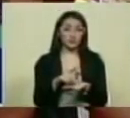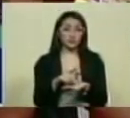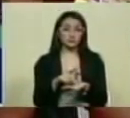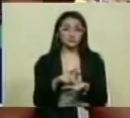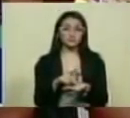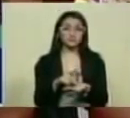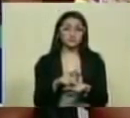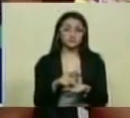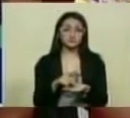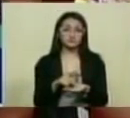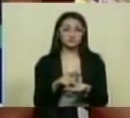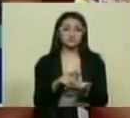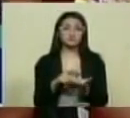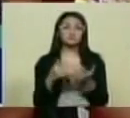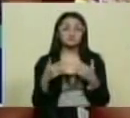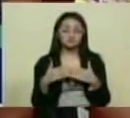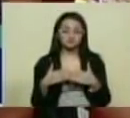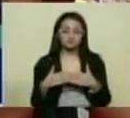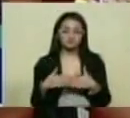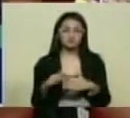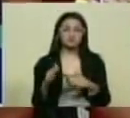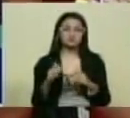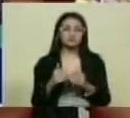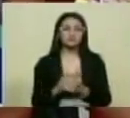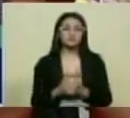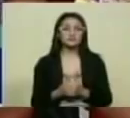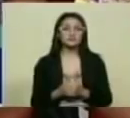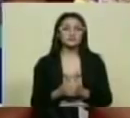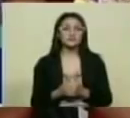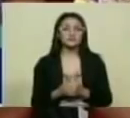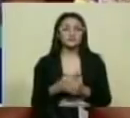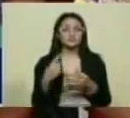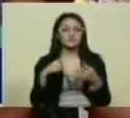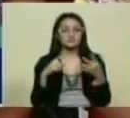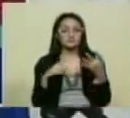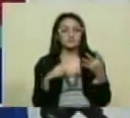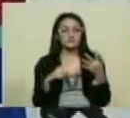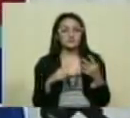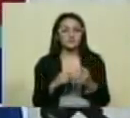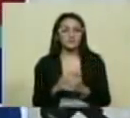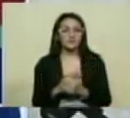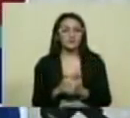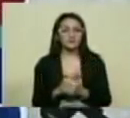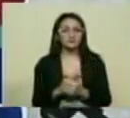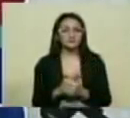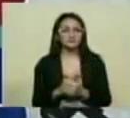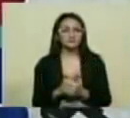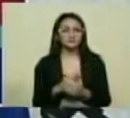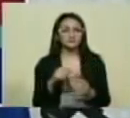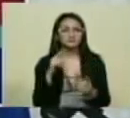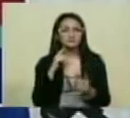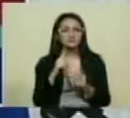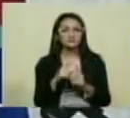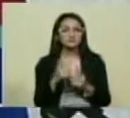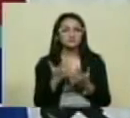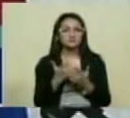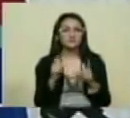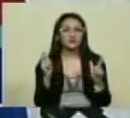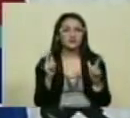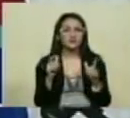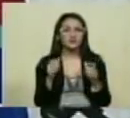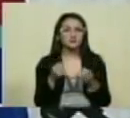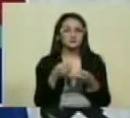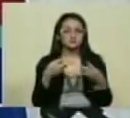esto, desde la perspectiva multilineal, pluridimensional e interdisciplinaria, con el propósito de liberar a los